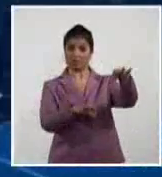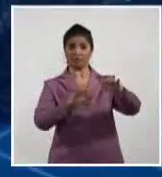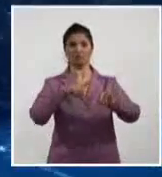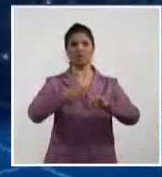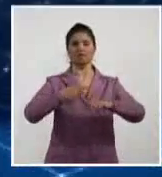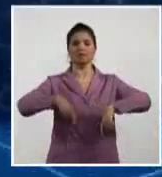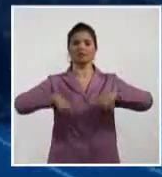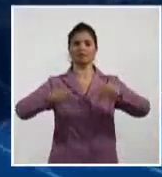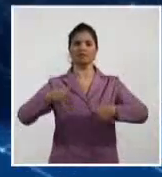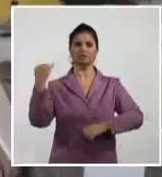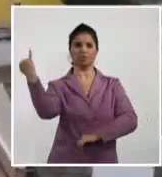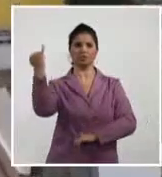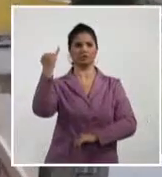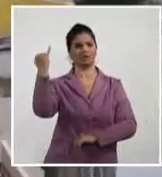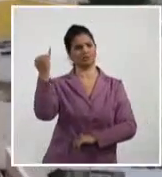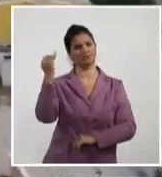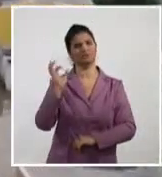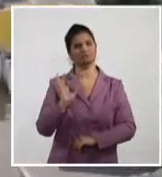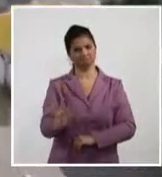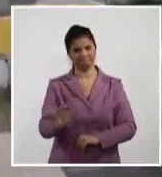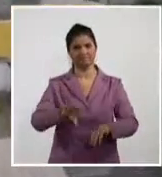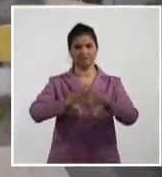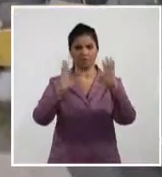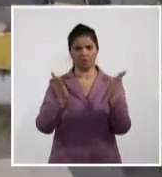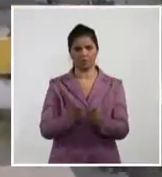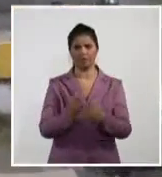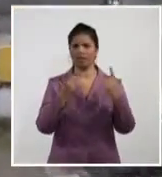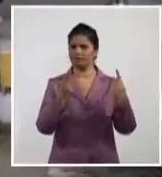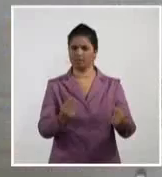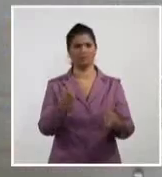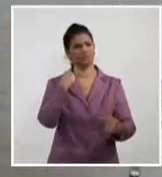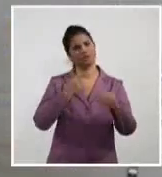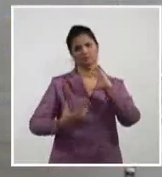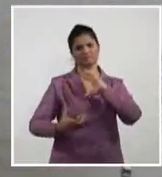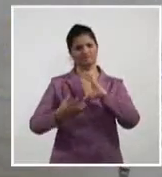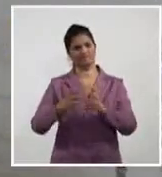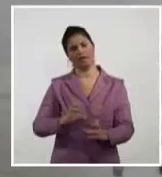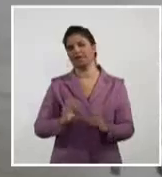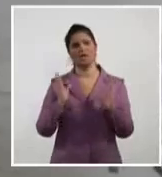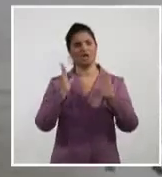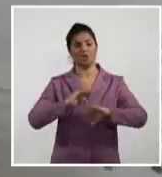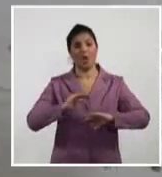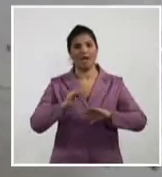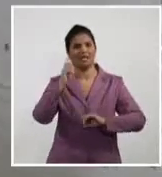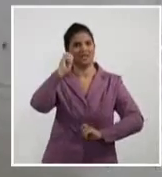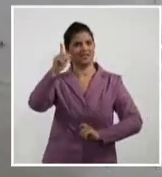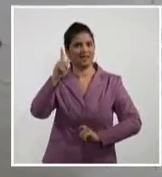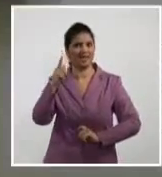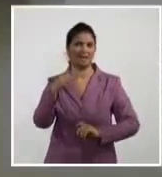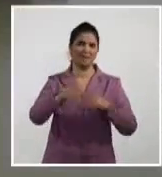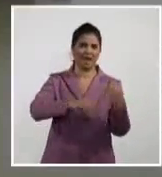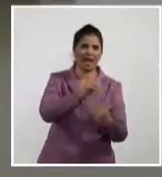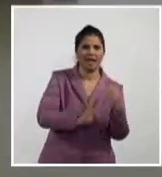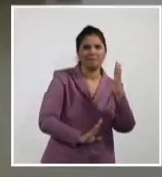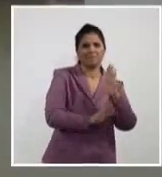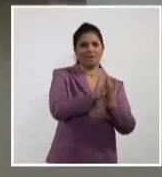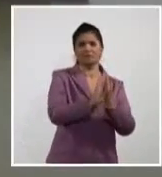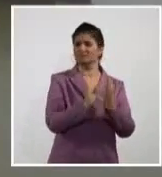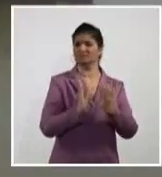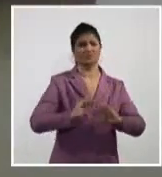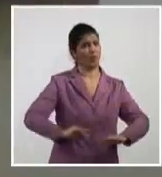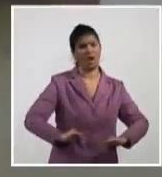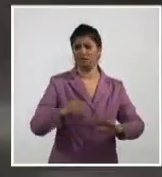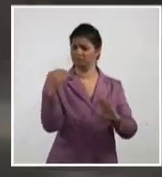Así cierra la economía mundial en 2023, desacelerada, vulnerable a riesgos financieros, con